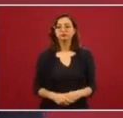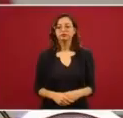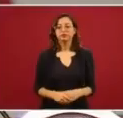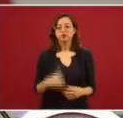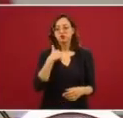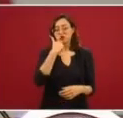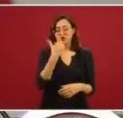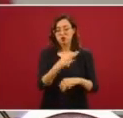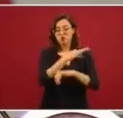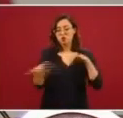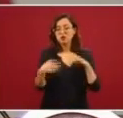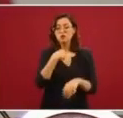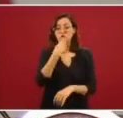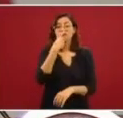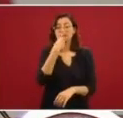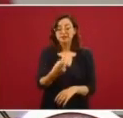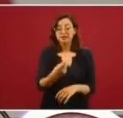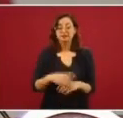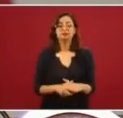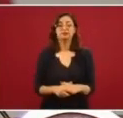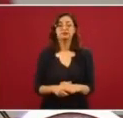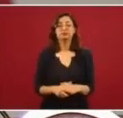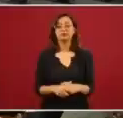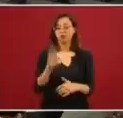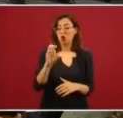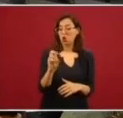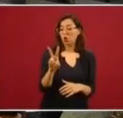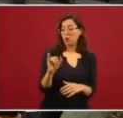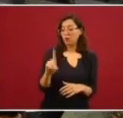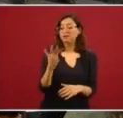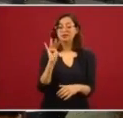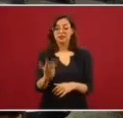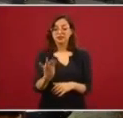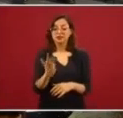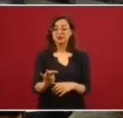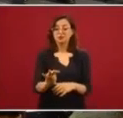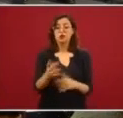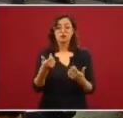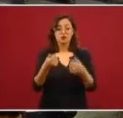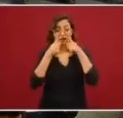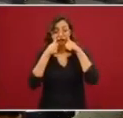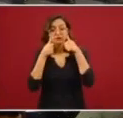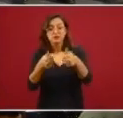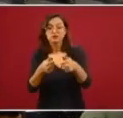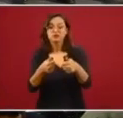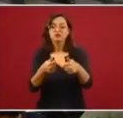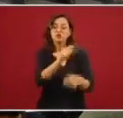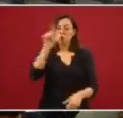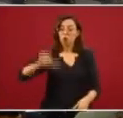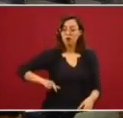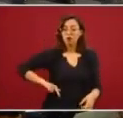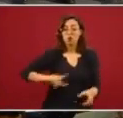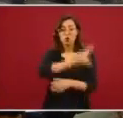que la respuesta al cómic 19 es una respuesta que requiere la acción de todo el gobierno